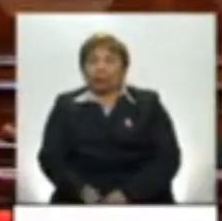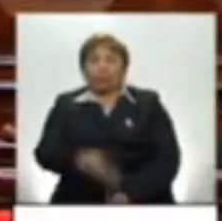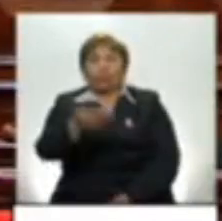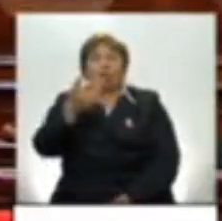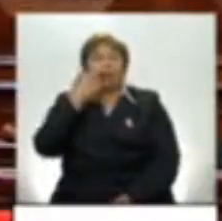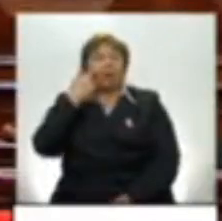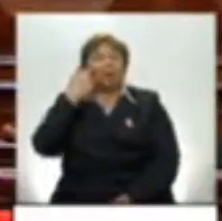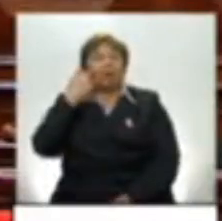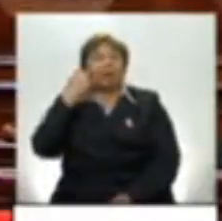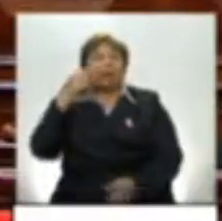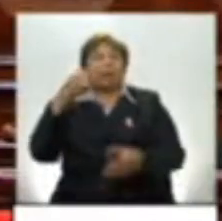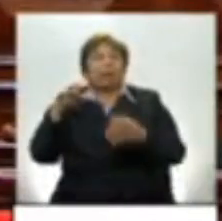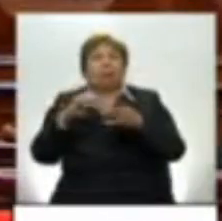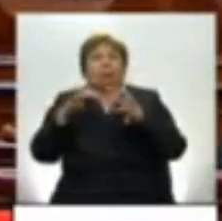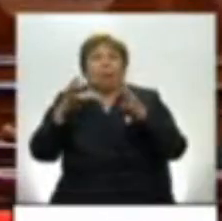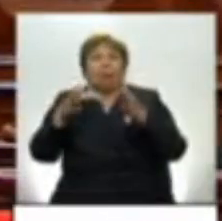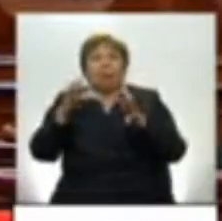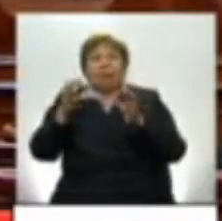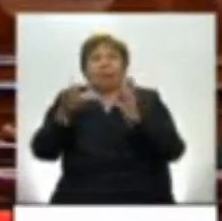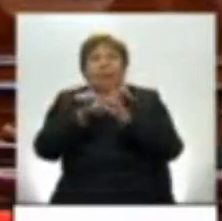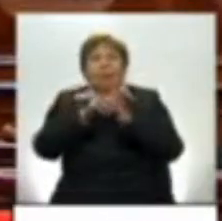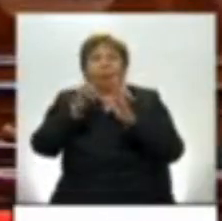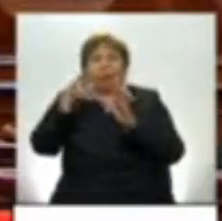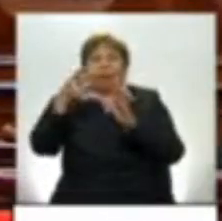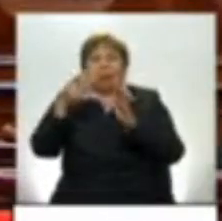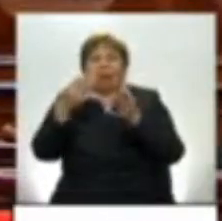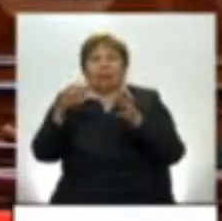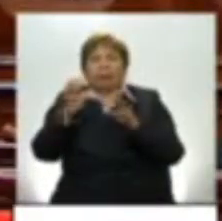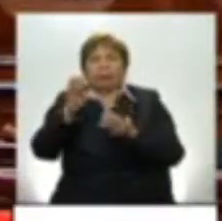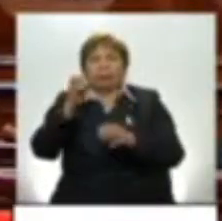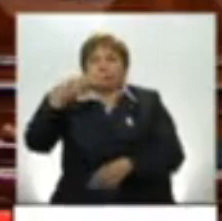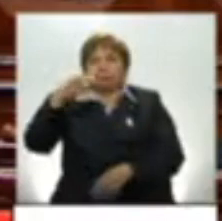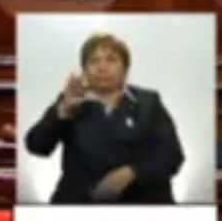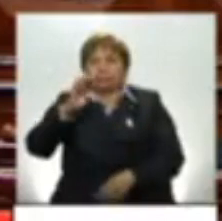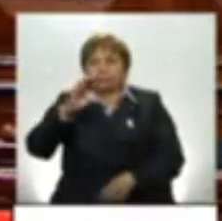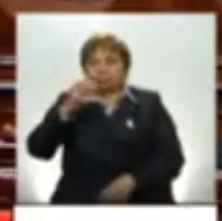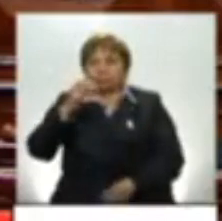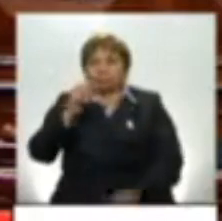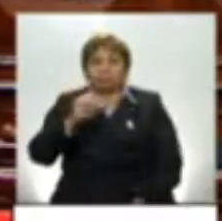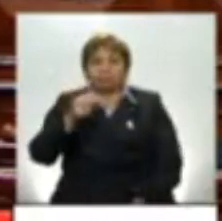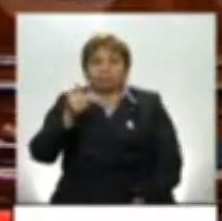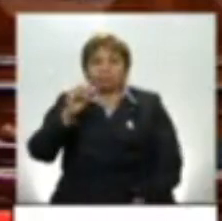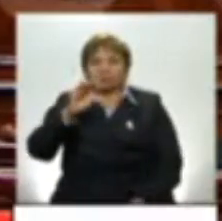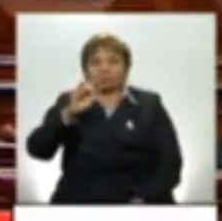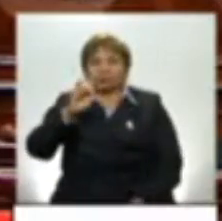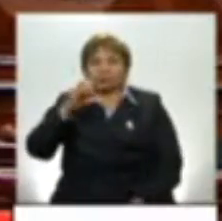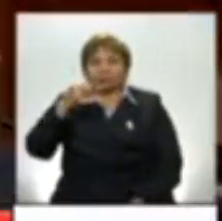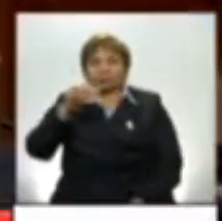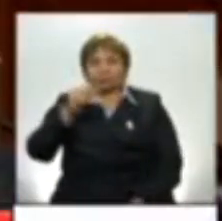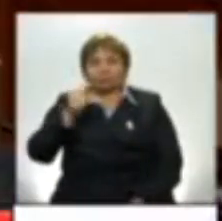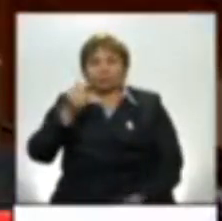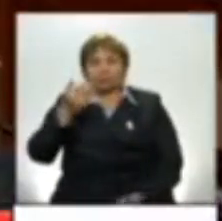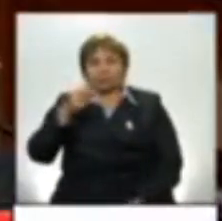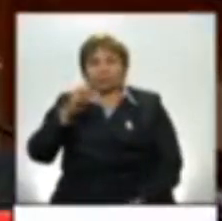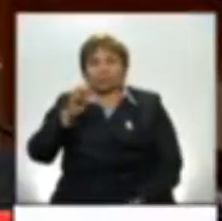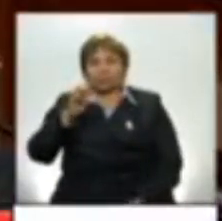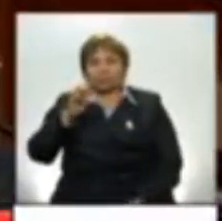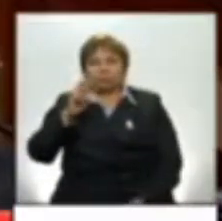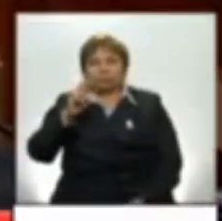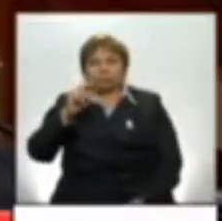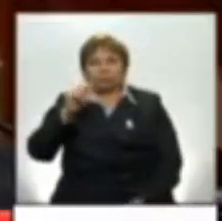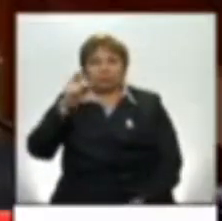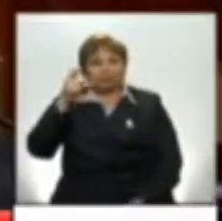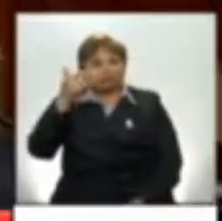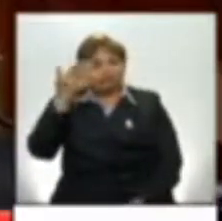Señor congresista electo, segundo Héctor Acuña Peralta, ¿jura usted por Dios y por